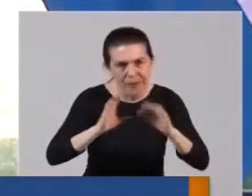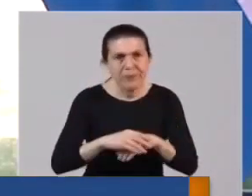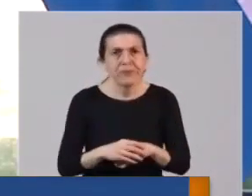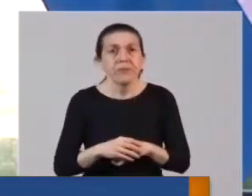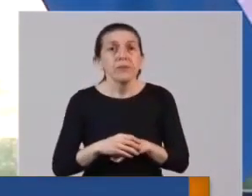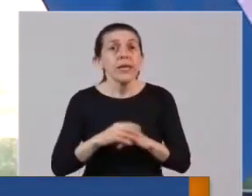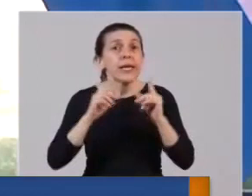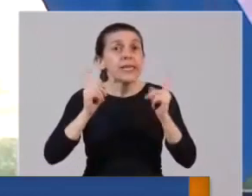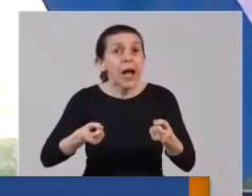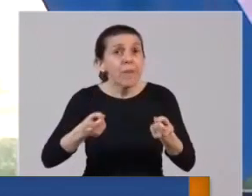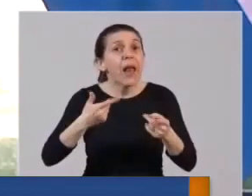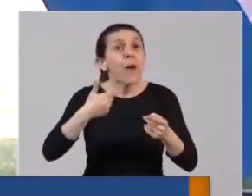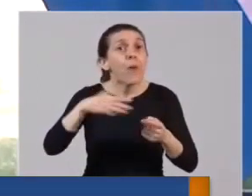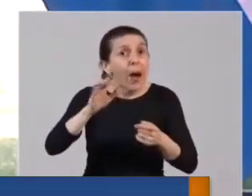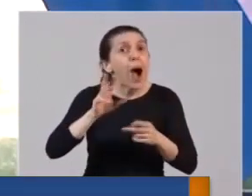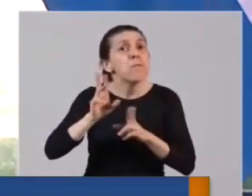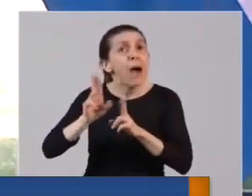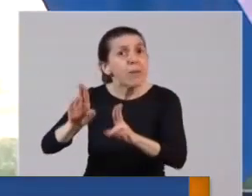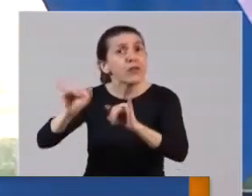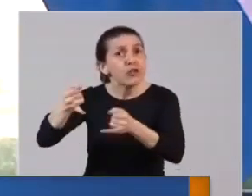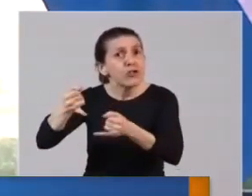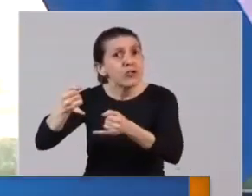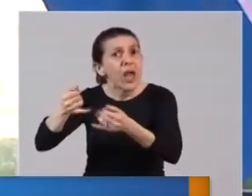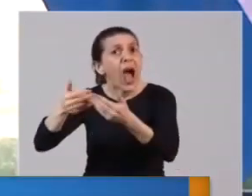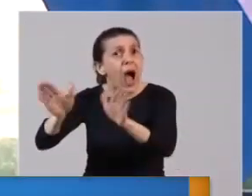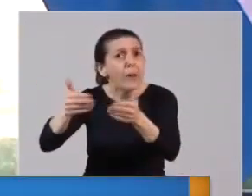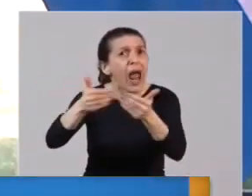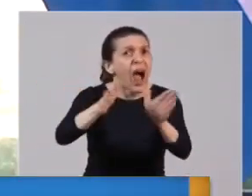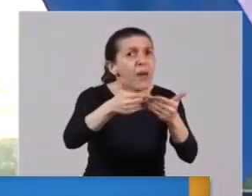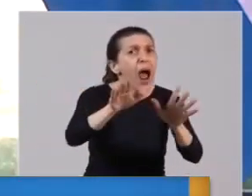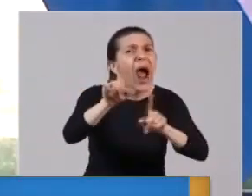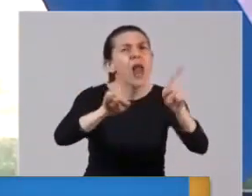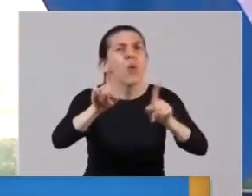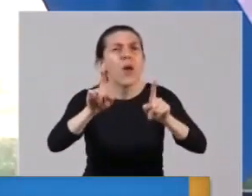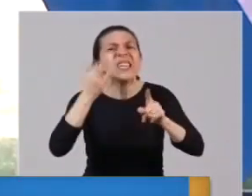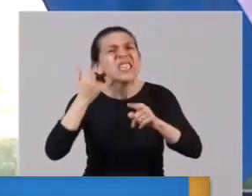Y vamos a habilitar algunas actividades que están habilitadas, pero